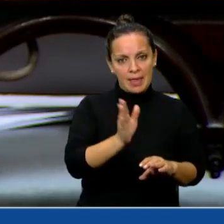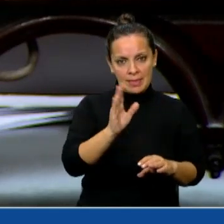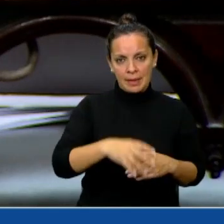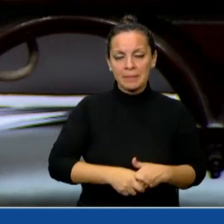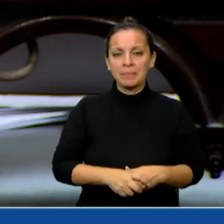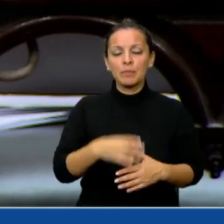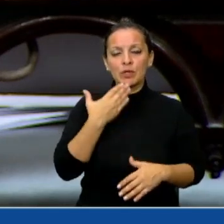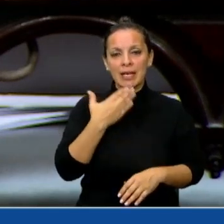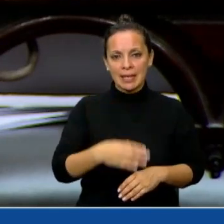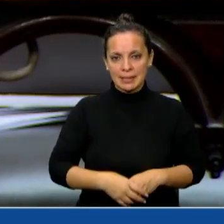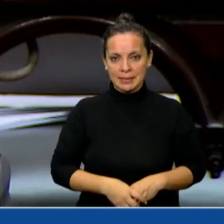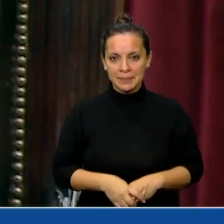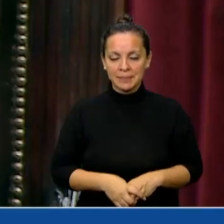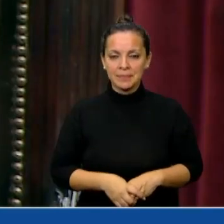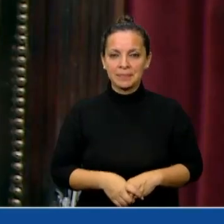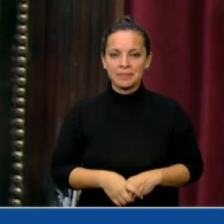nuestro país. Muchas gracias.